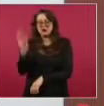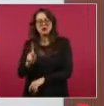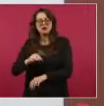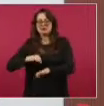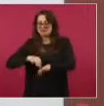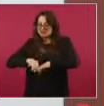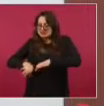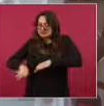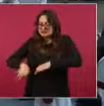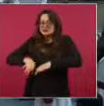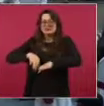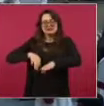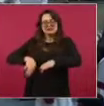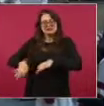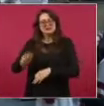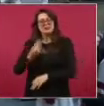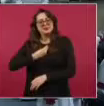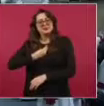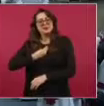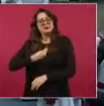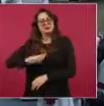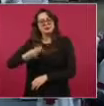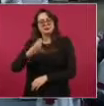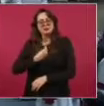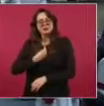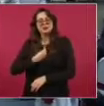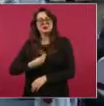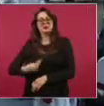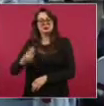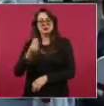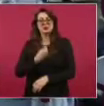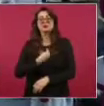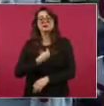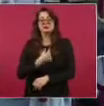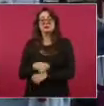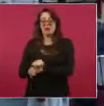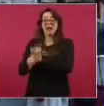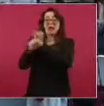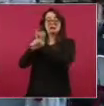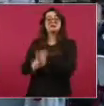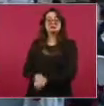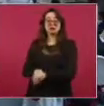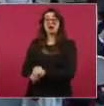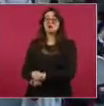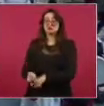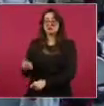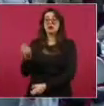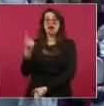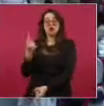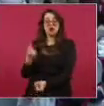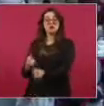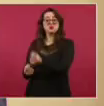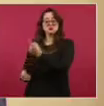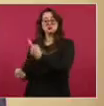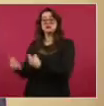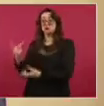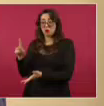explotaciones e inclusive había resurgido la esclavitud